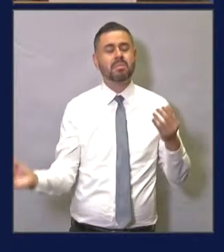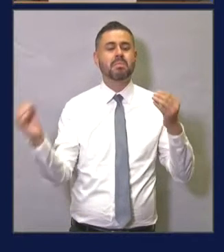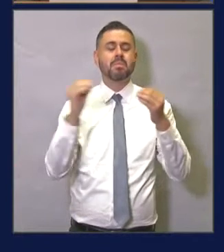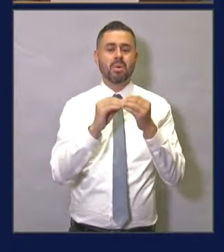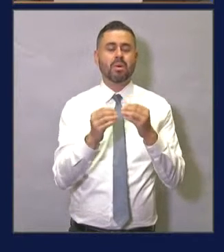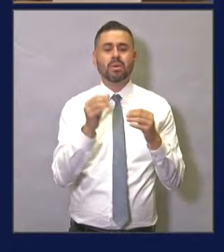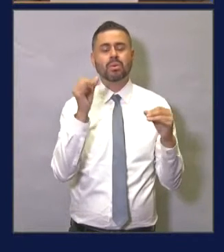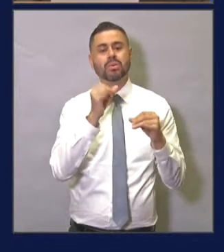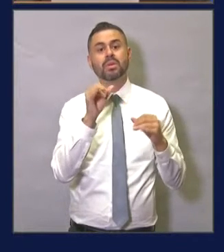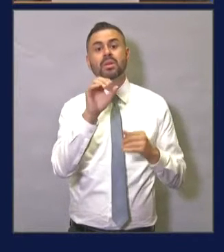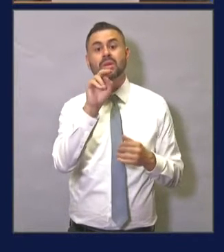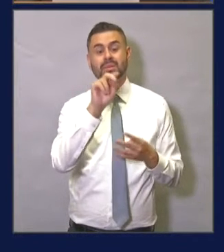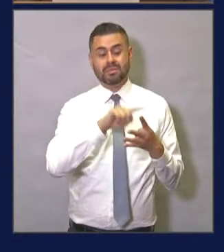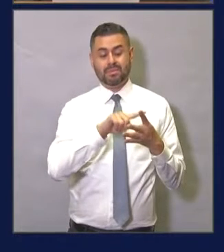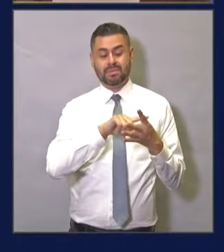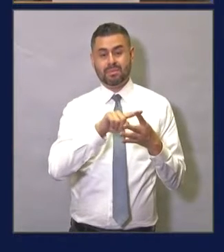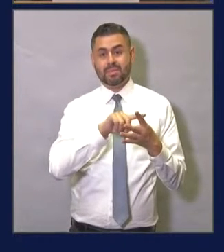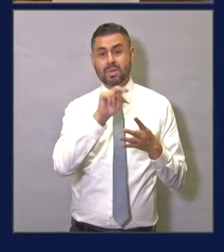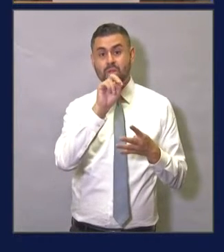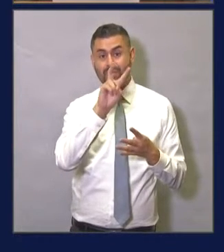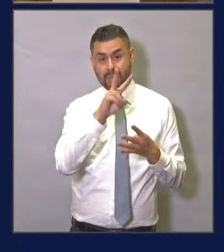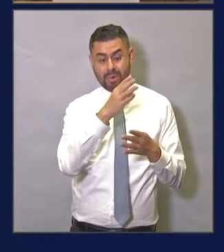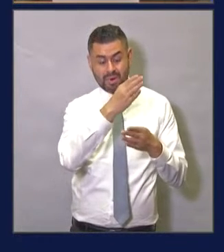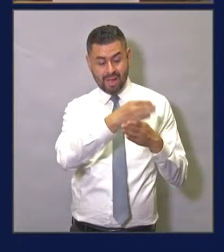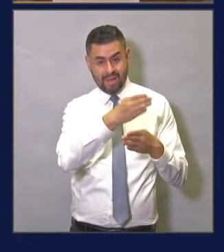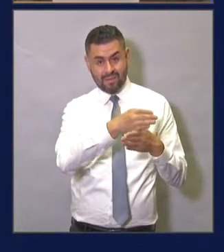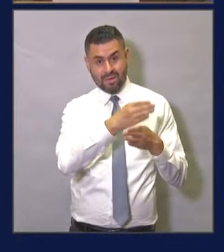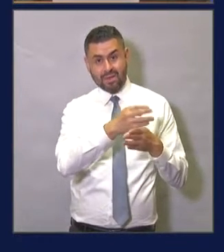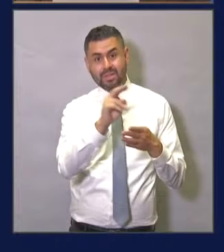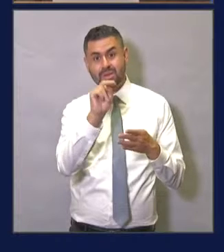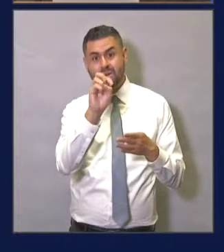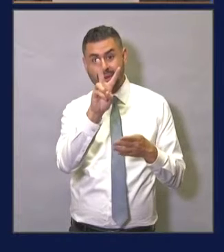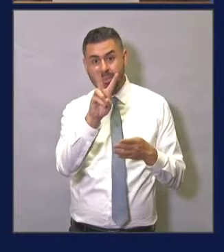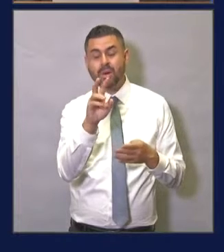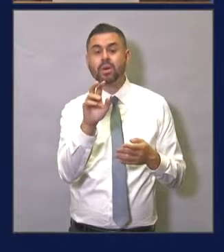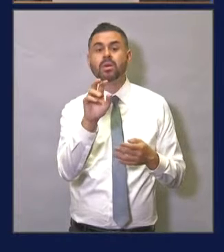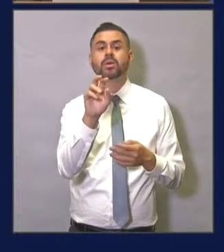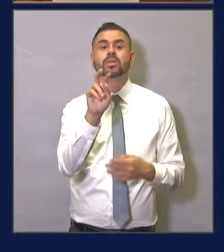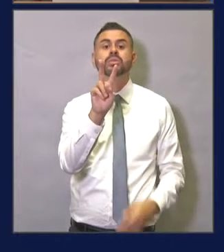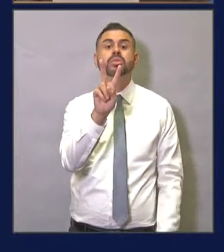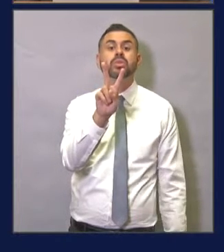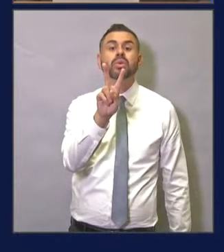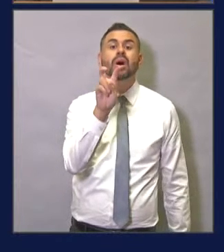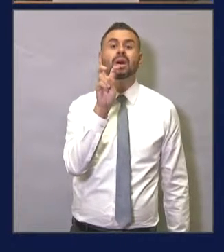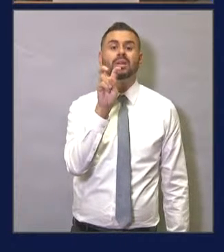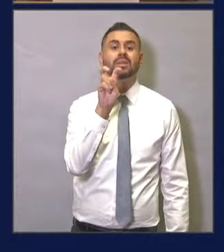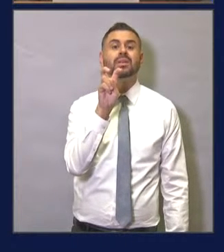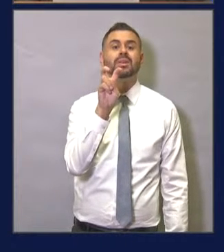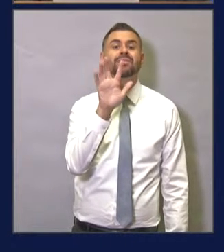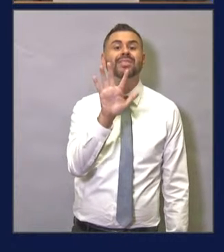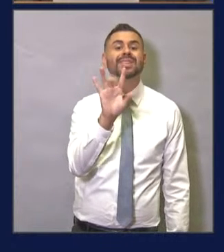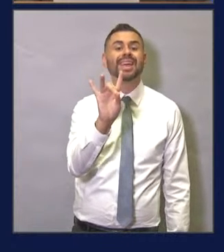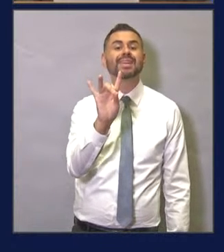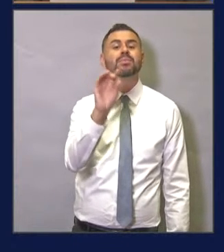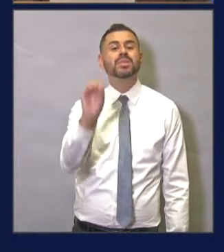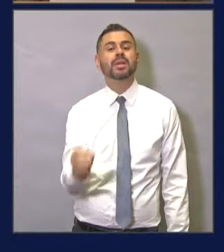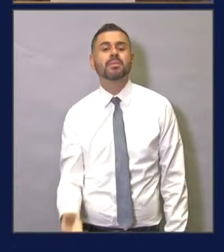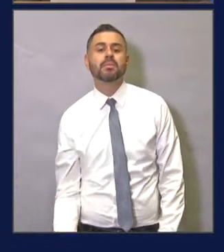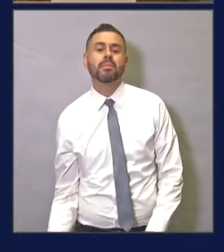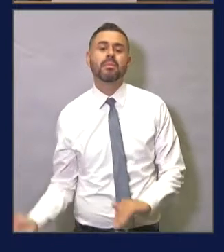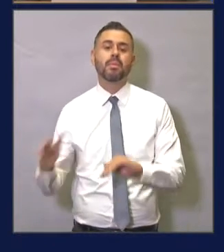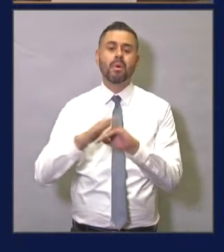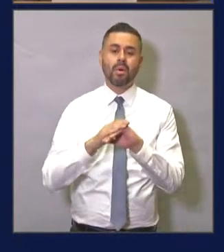de noviembre, el promedio de fallecimientos diario ha aumentado un 258%, con un promedio de